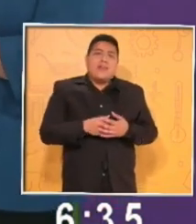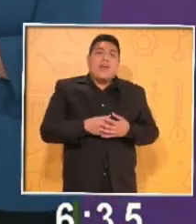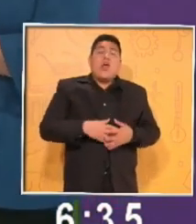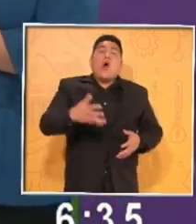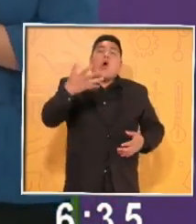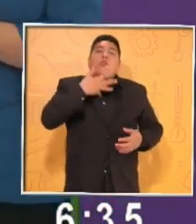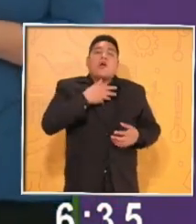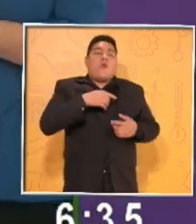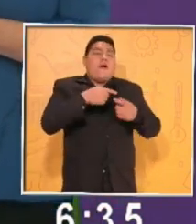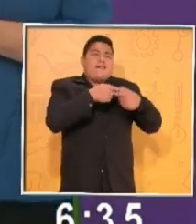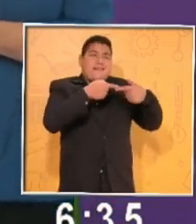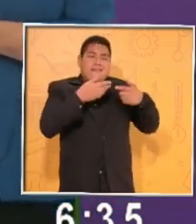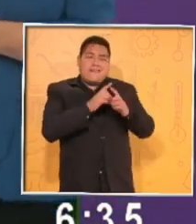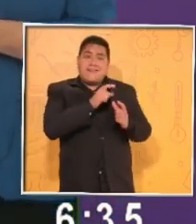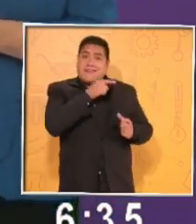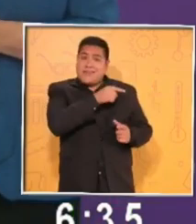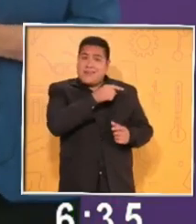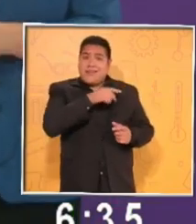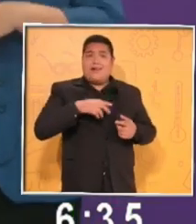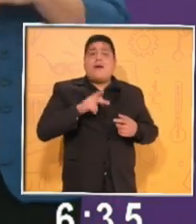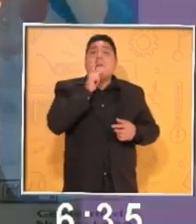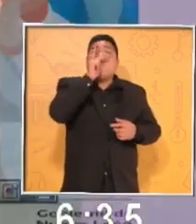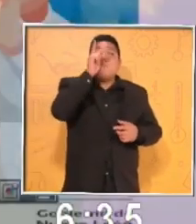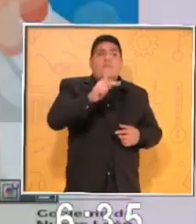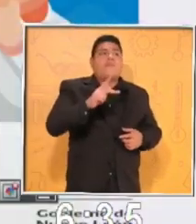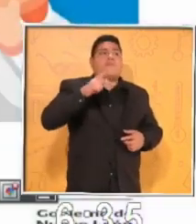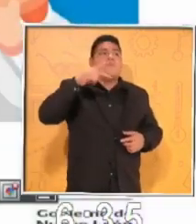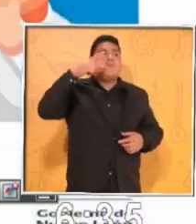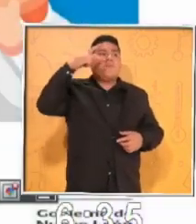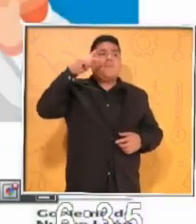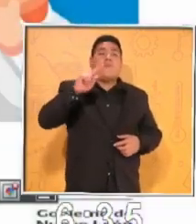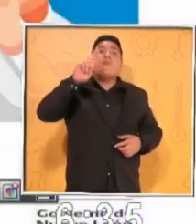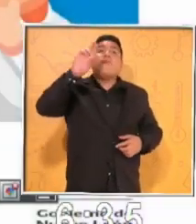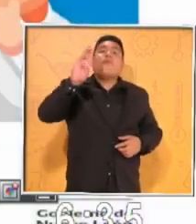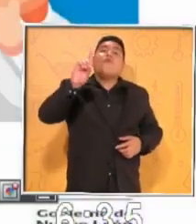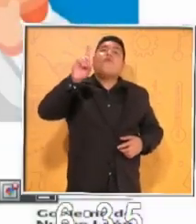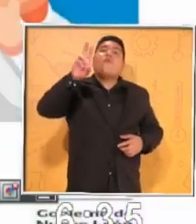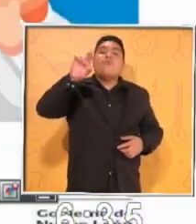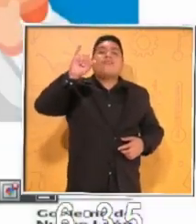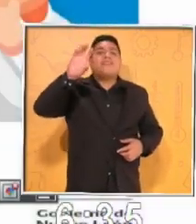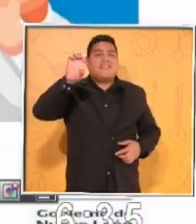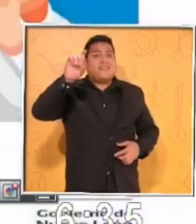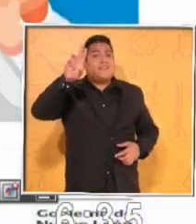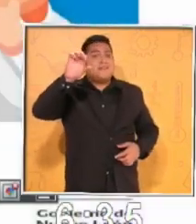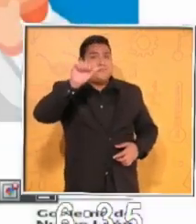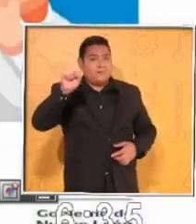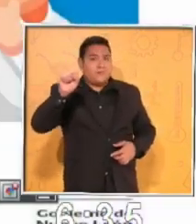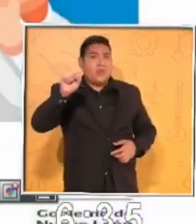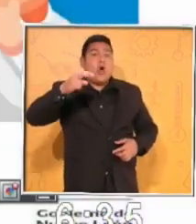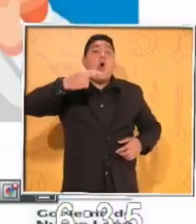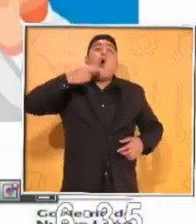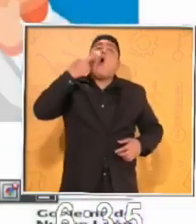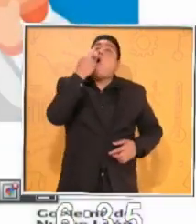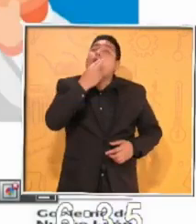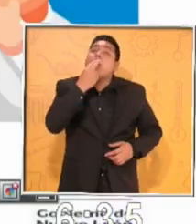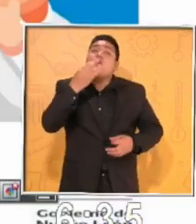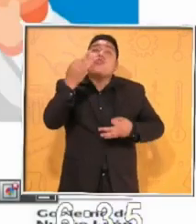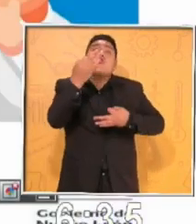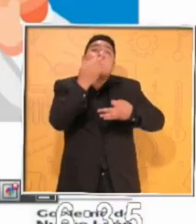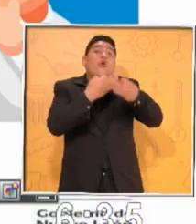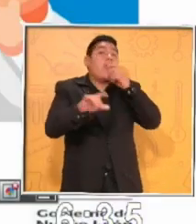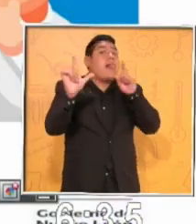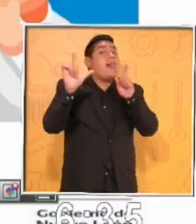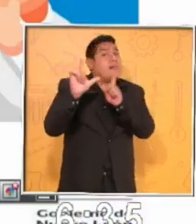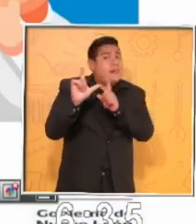pudrieras. Dentro de esa palabra, escondida, utilizando todas las letras de la palabra